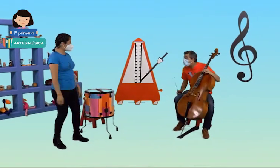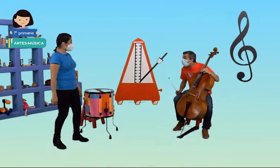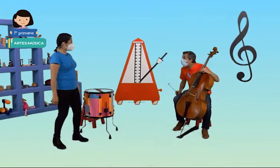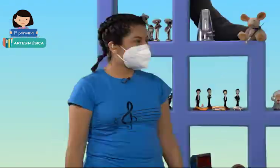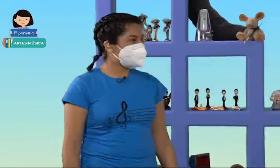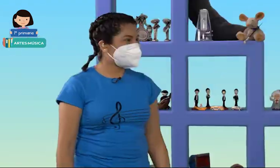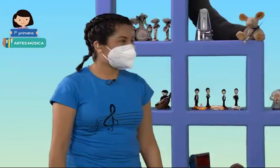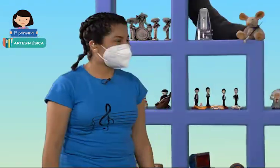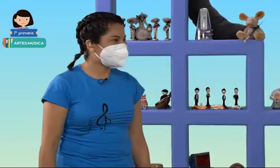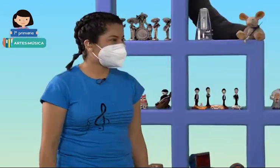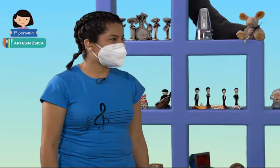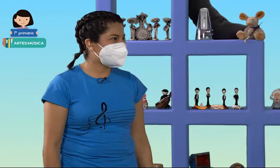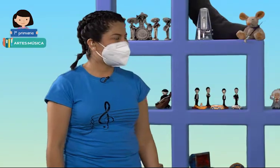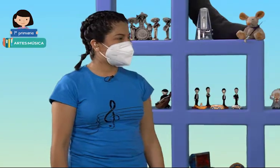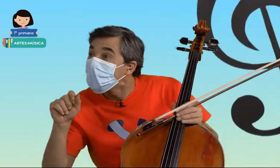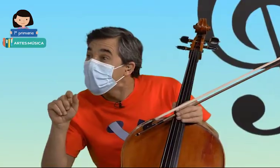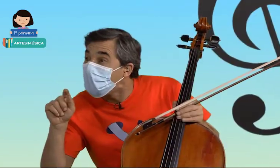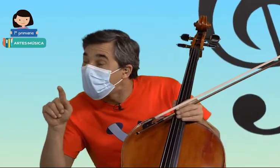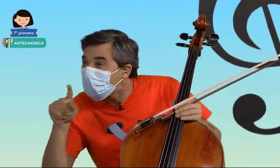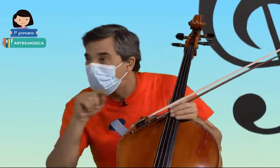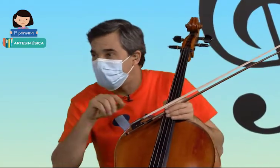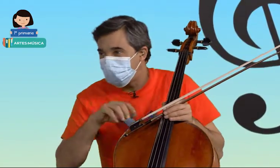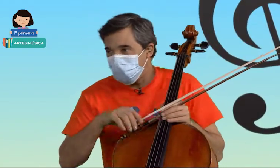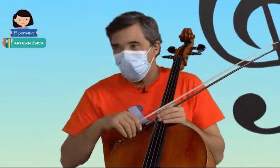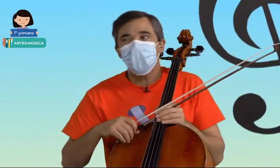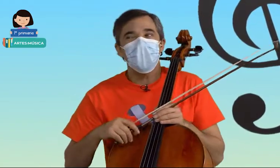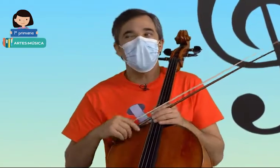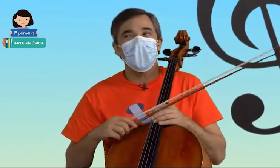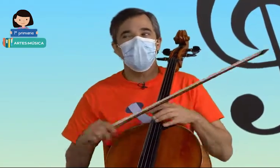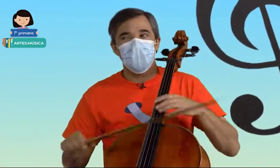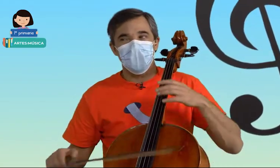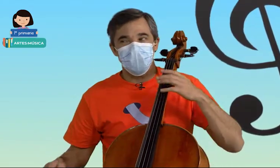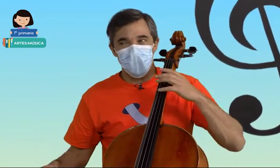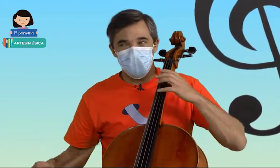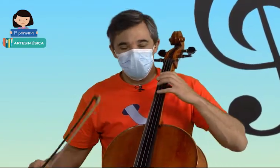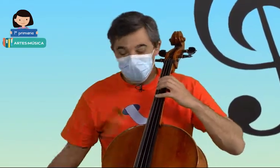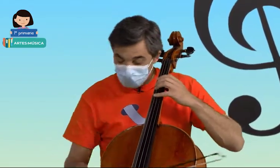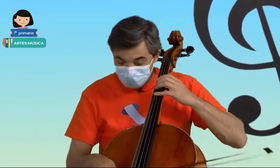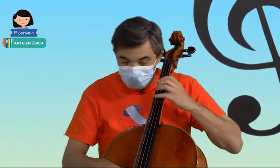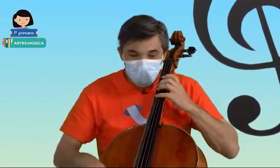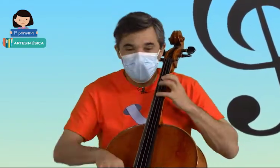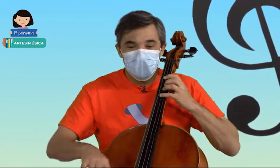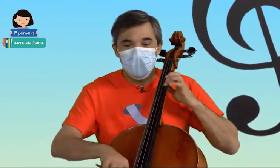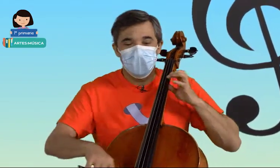Muy bien, lo agarraste enseguida. Y ahora ahí te va otra que yo creo que la vas a conocer.